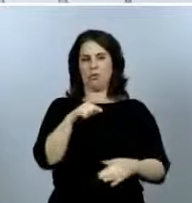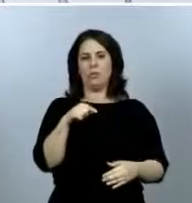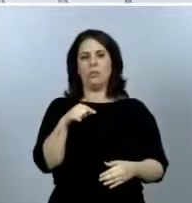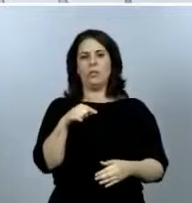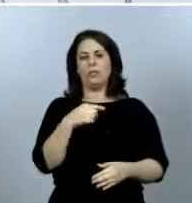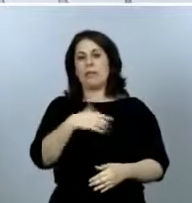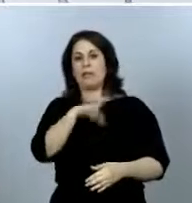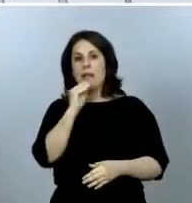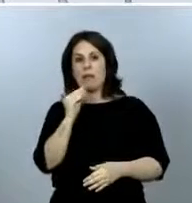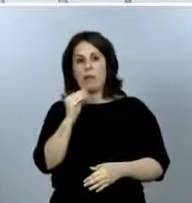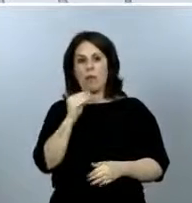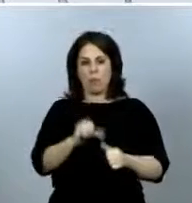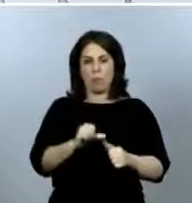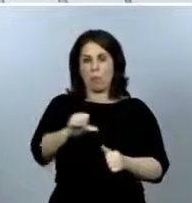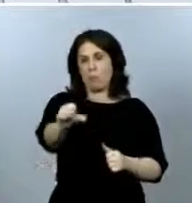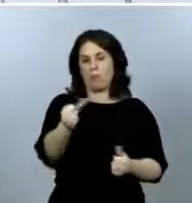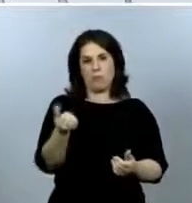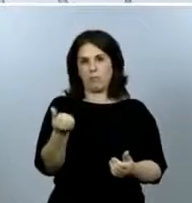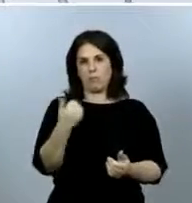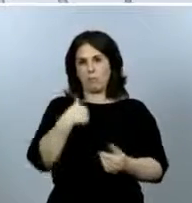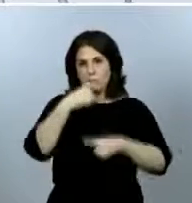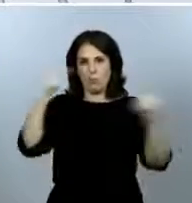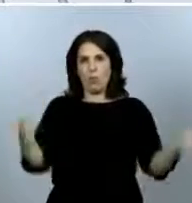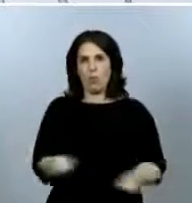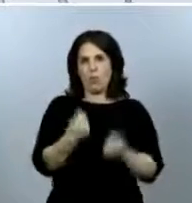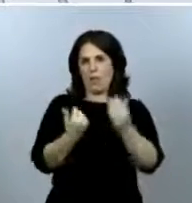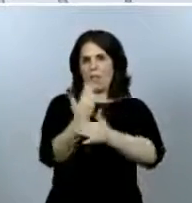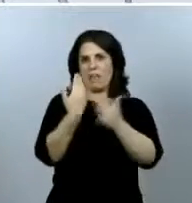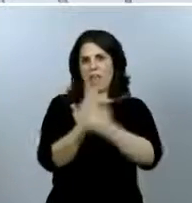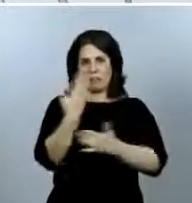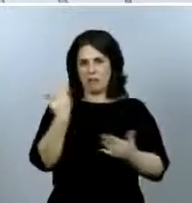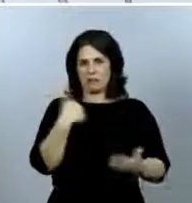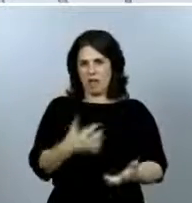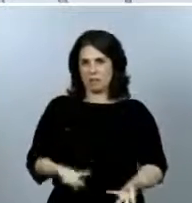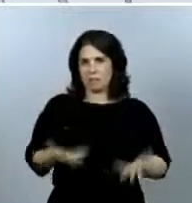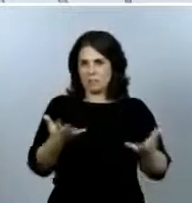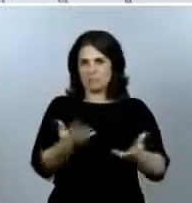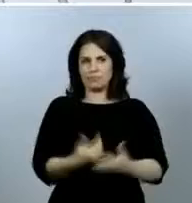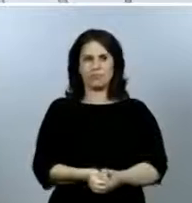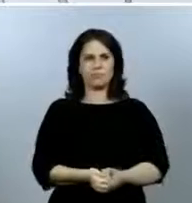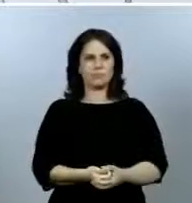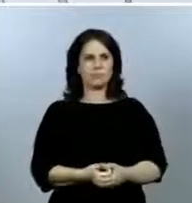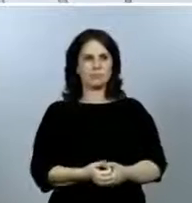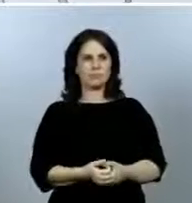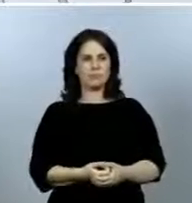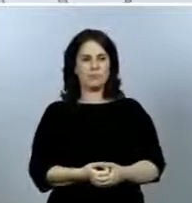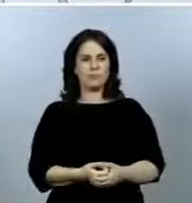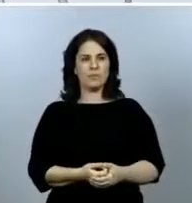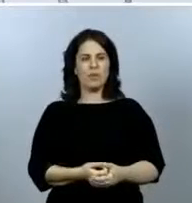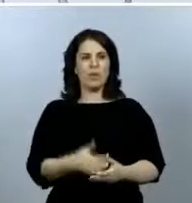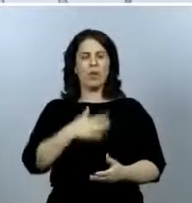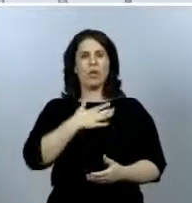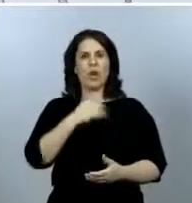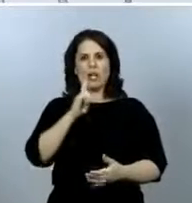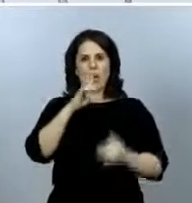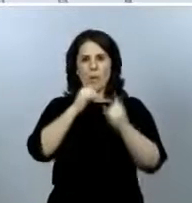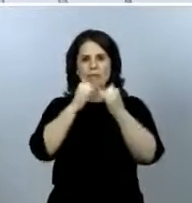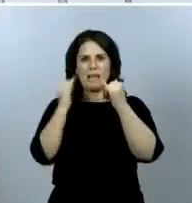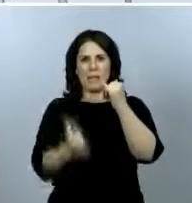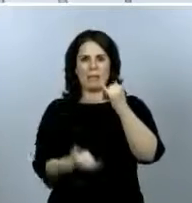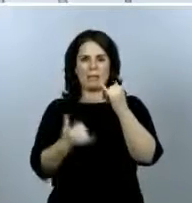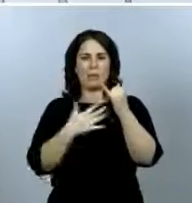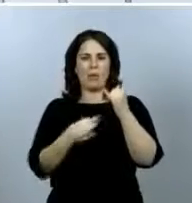para todos en cuanto se publique en los próximos días no quisiera ahora mismo meter la pata dice en algún área que a lo mejor